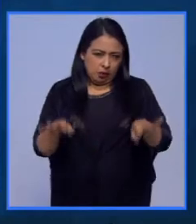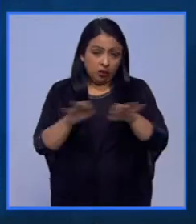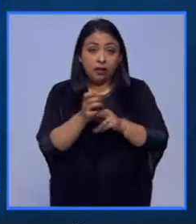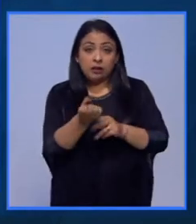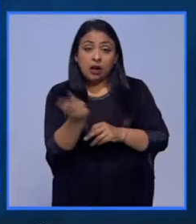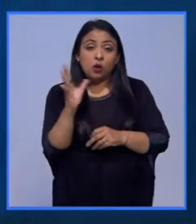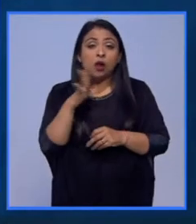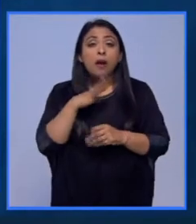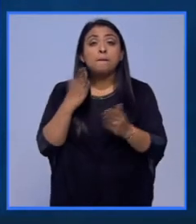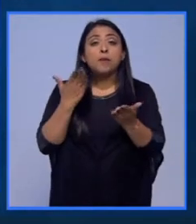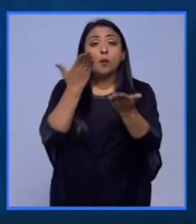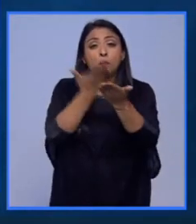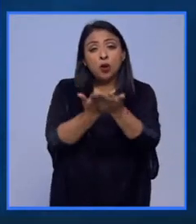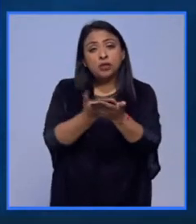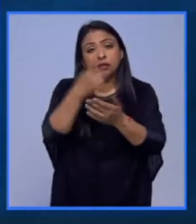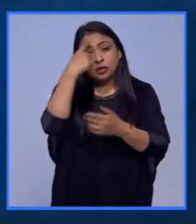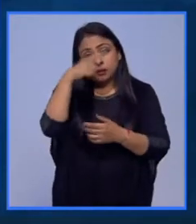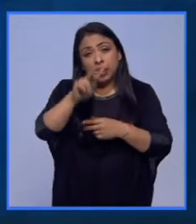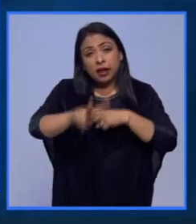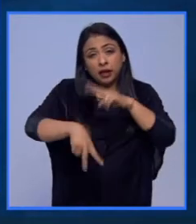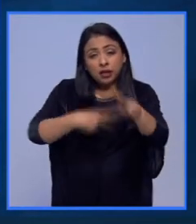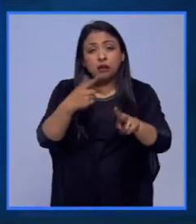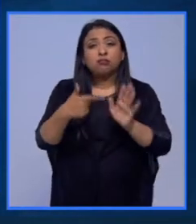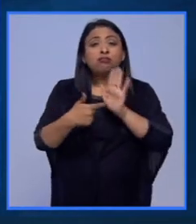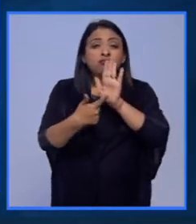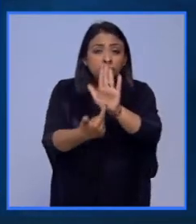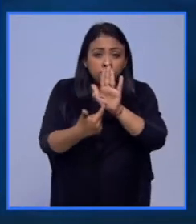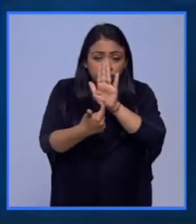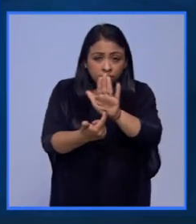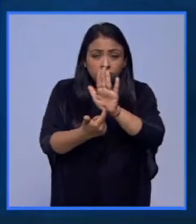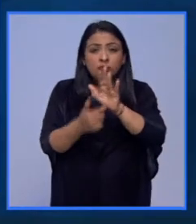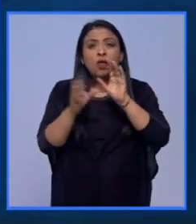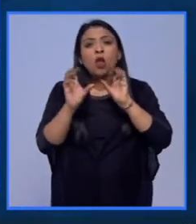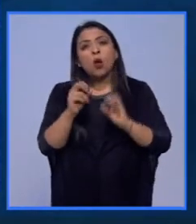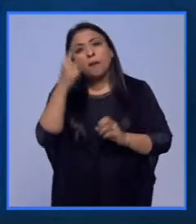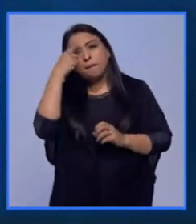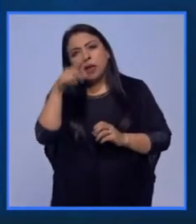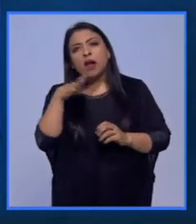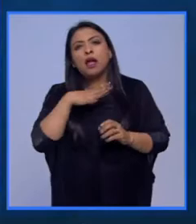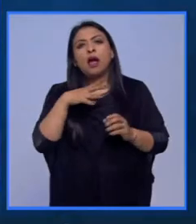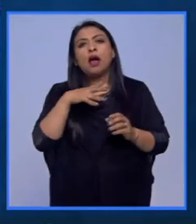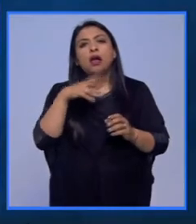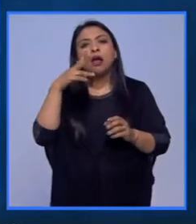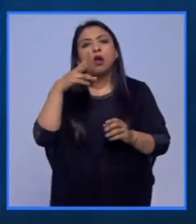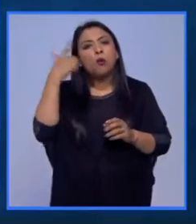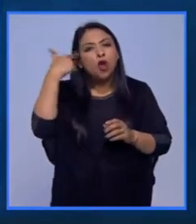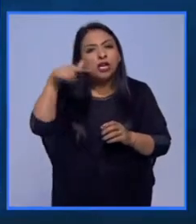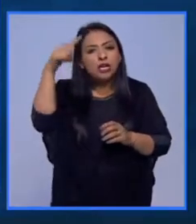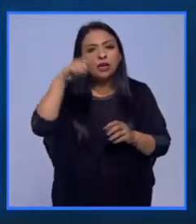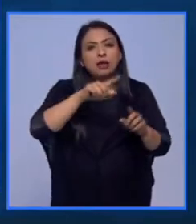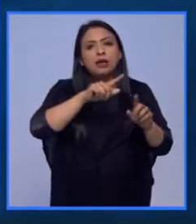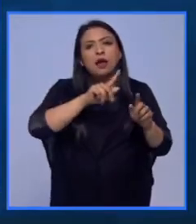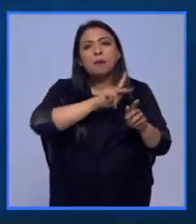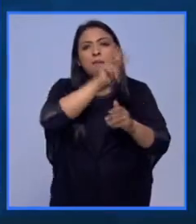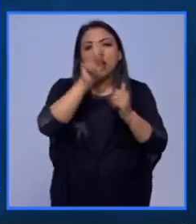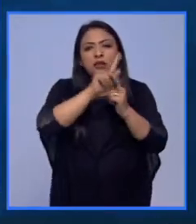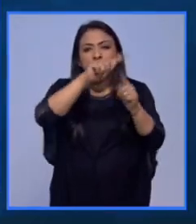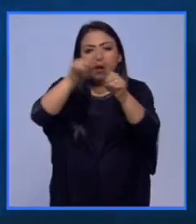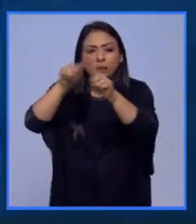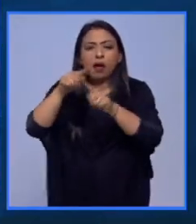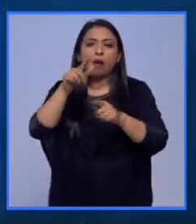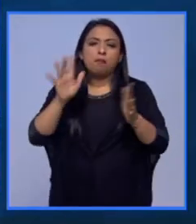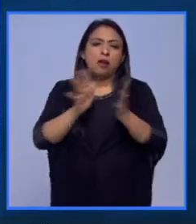ya tienen propuestas para ir a presentaciones o para tener giras en diversos países para participar en